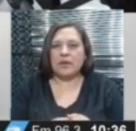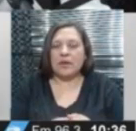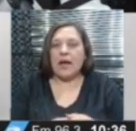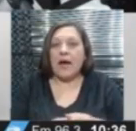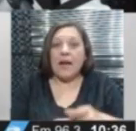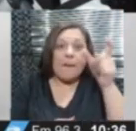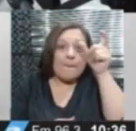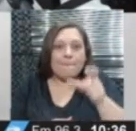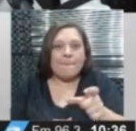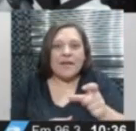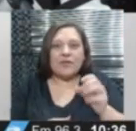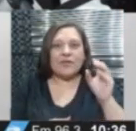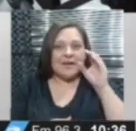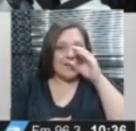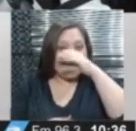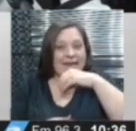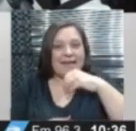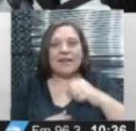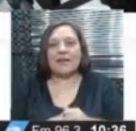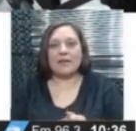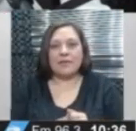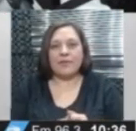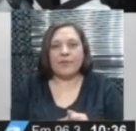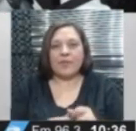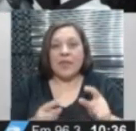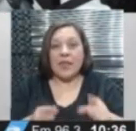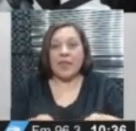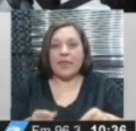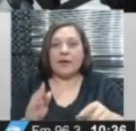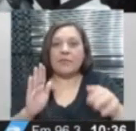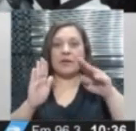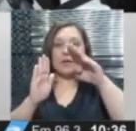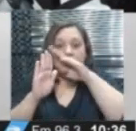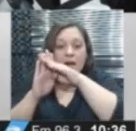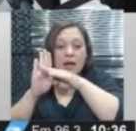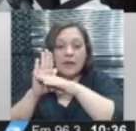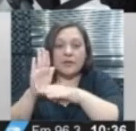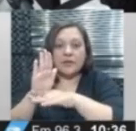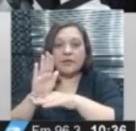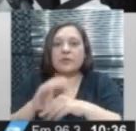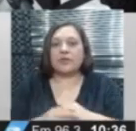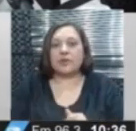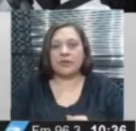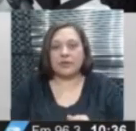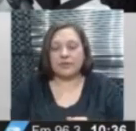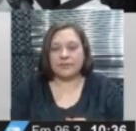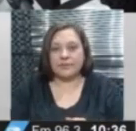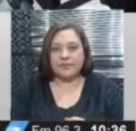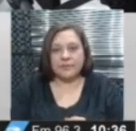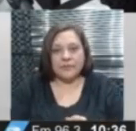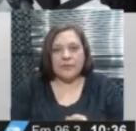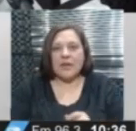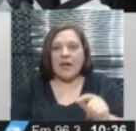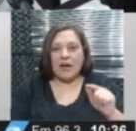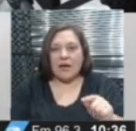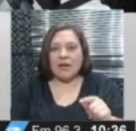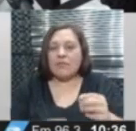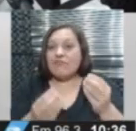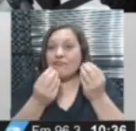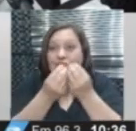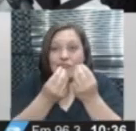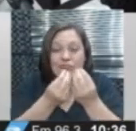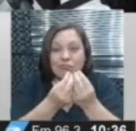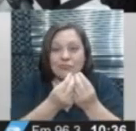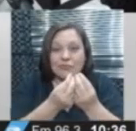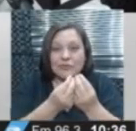sigue diciendo y nunca se eliminó claro no eh fomentaremos la inmigración Europea y bueno entonces eso está en en la